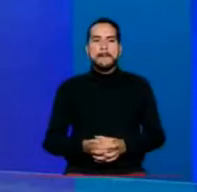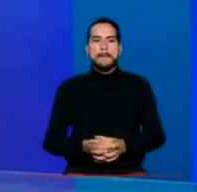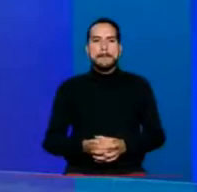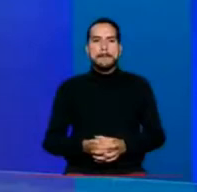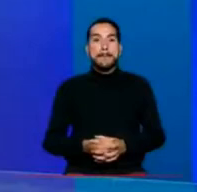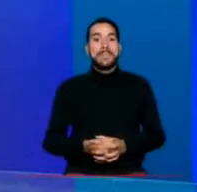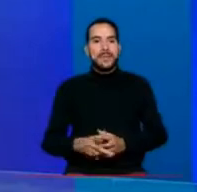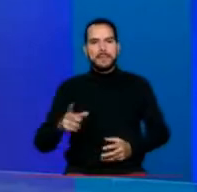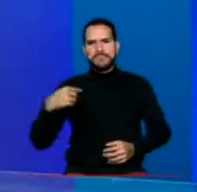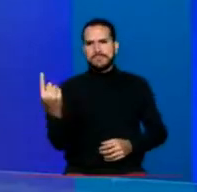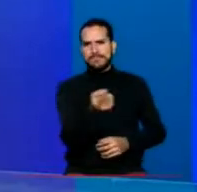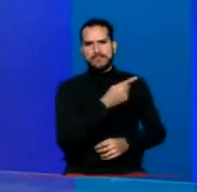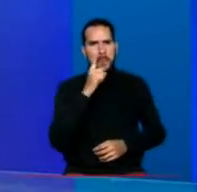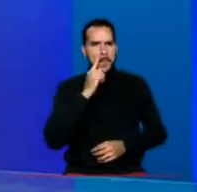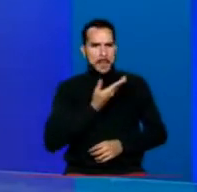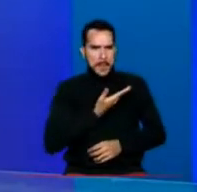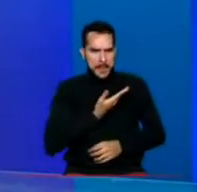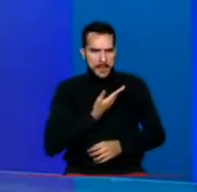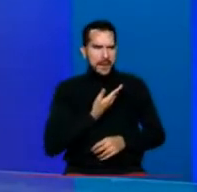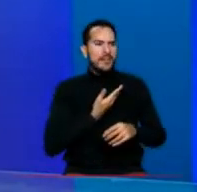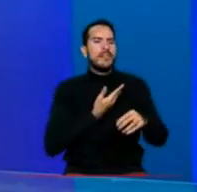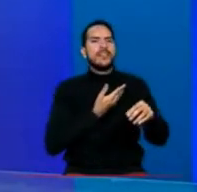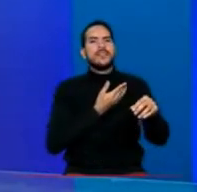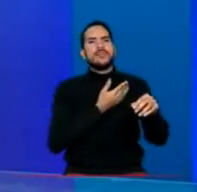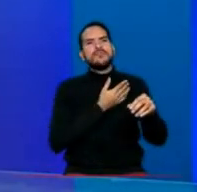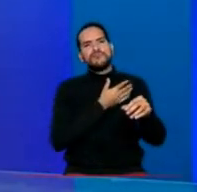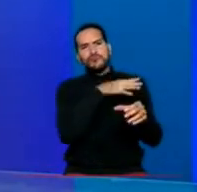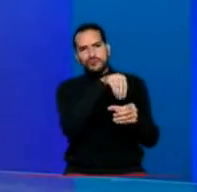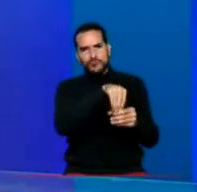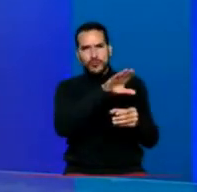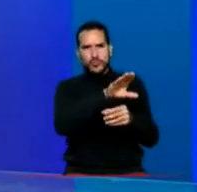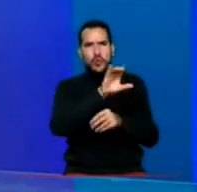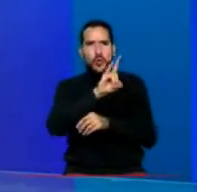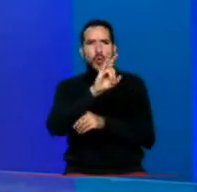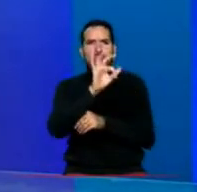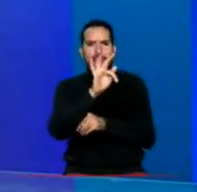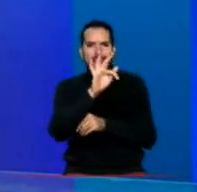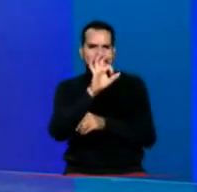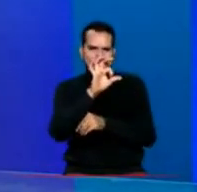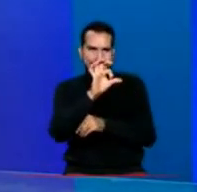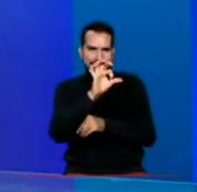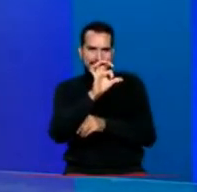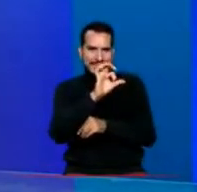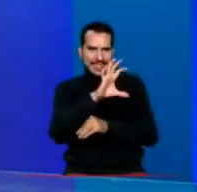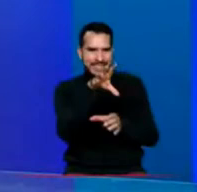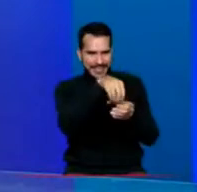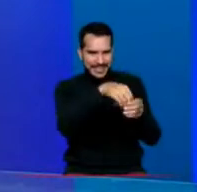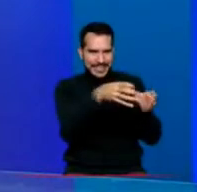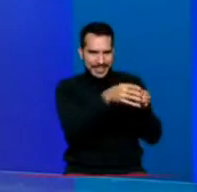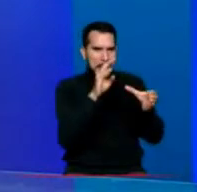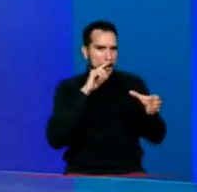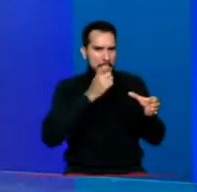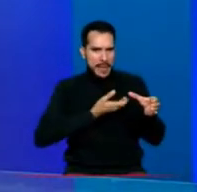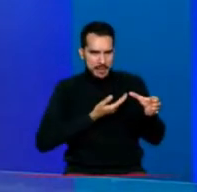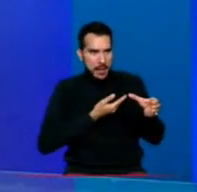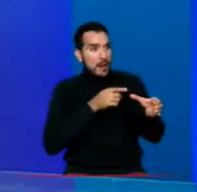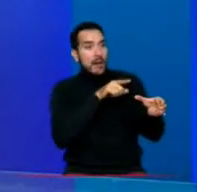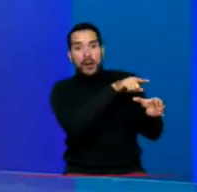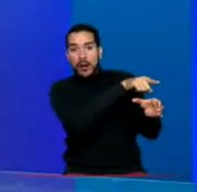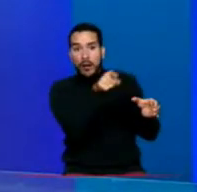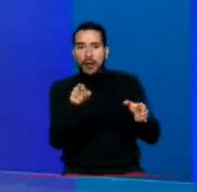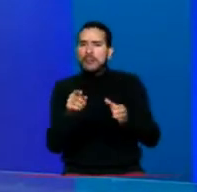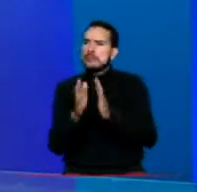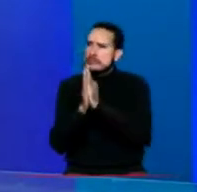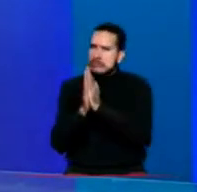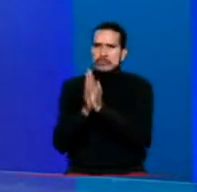Las madres y padres de familia de las UTS Nuevo Latir, Calidad y Semillas reclaman la reapertura de estos centros de atención a